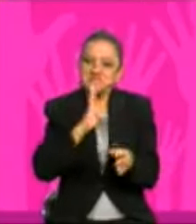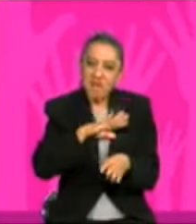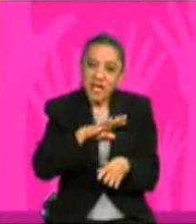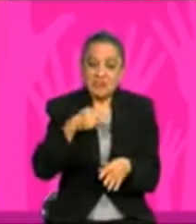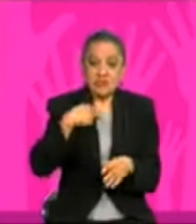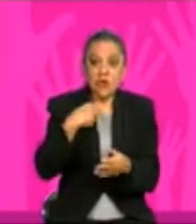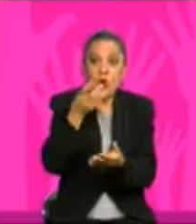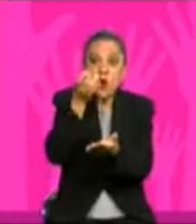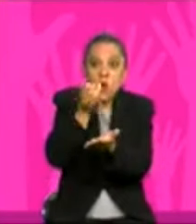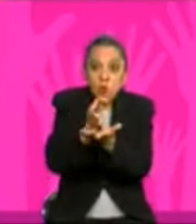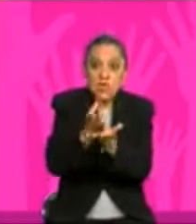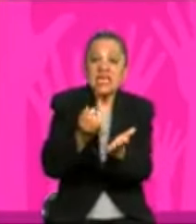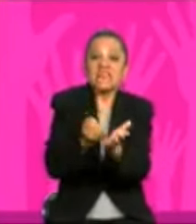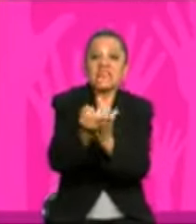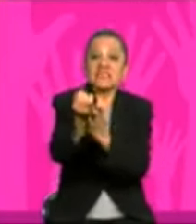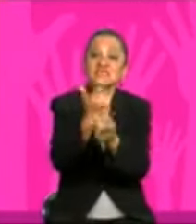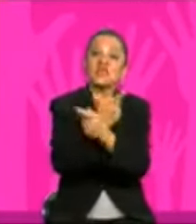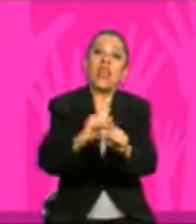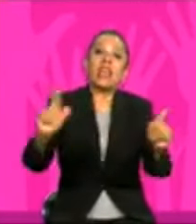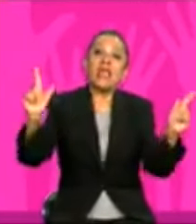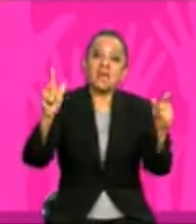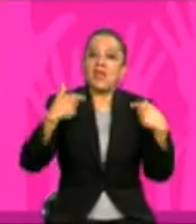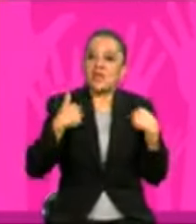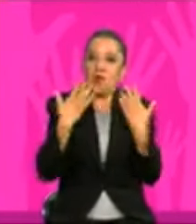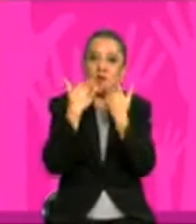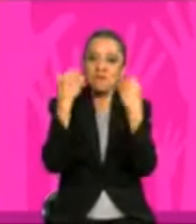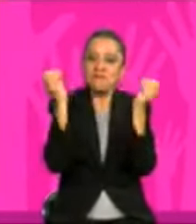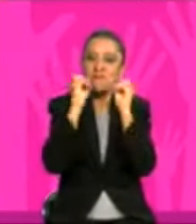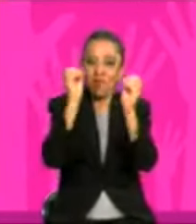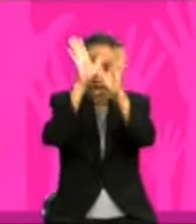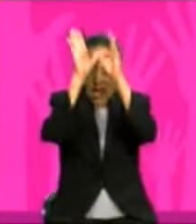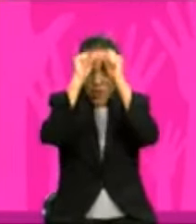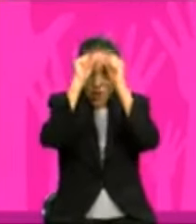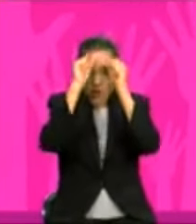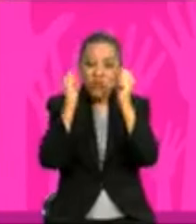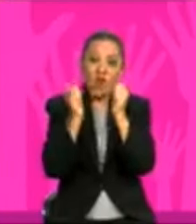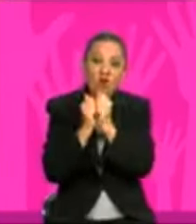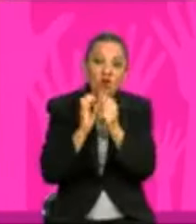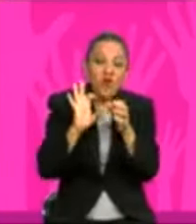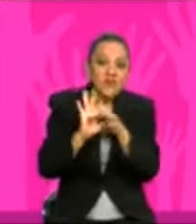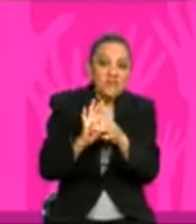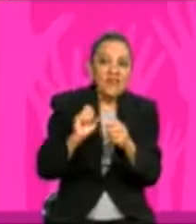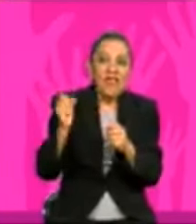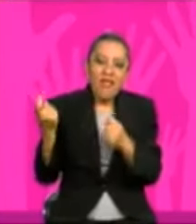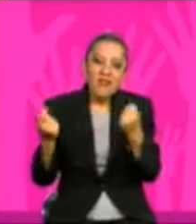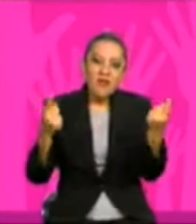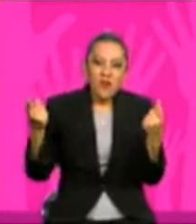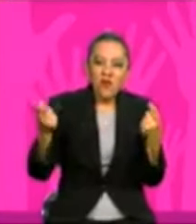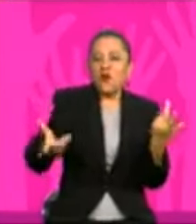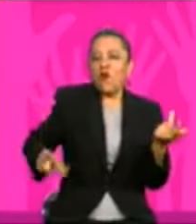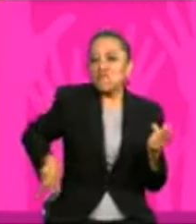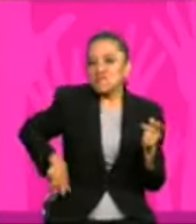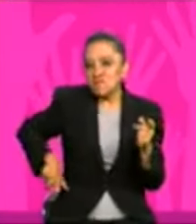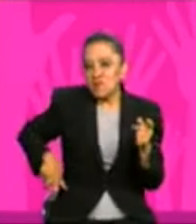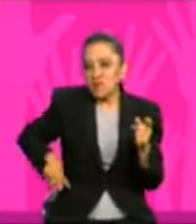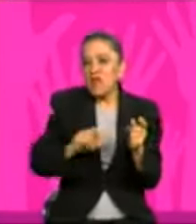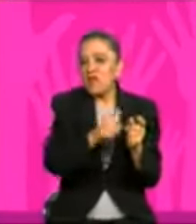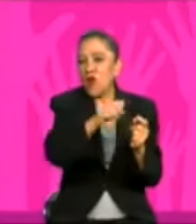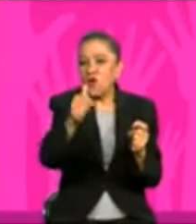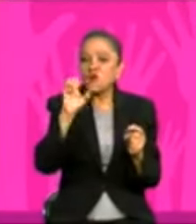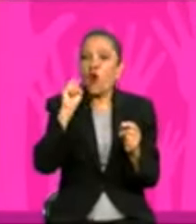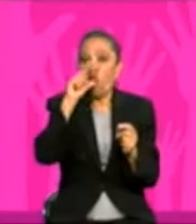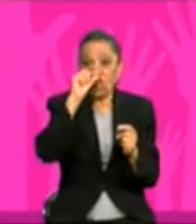tomar decisiones de manera libre, porque no tengo ningún acuerdo ni con los poderes fácticos, ni con quienes le han fallado a nuestro